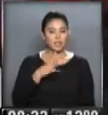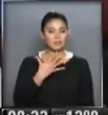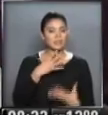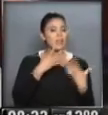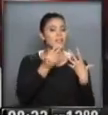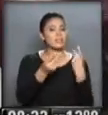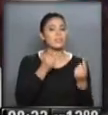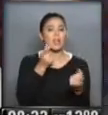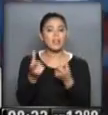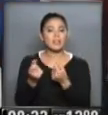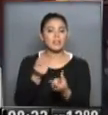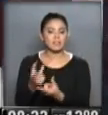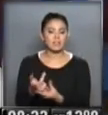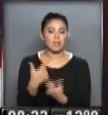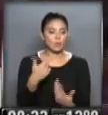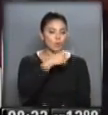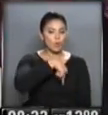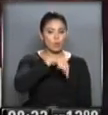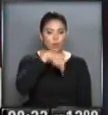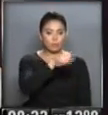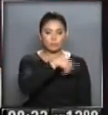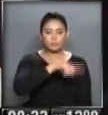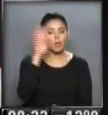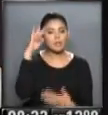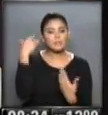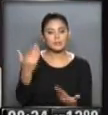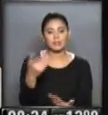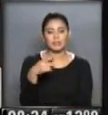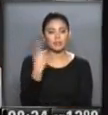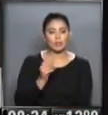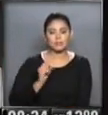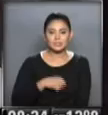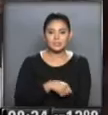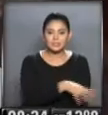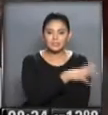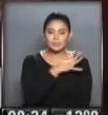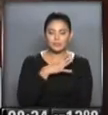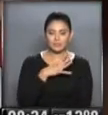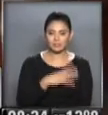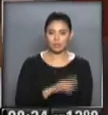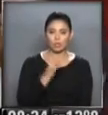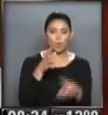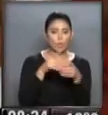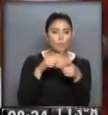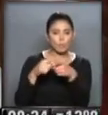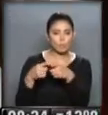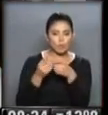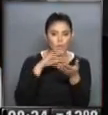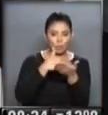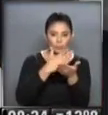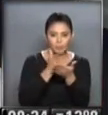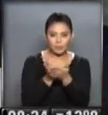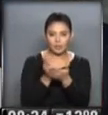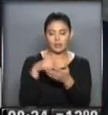generosidad y por eso hoy todos lo reconocieron nos emocionó mucho que todos los bloques todo el arco político